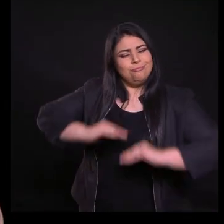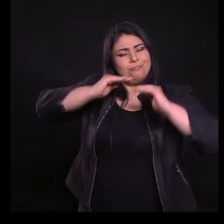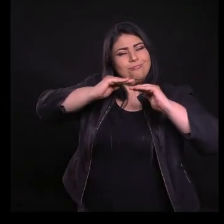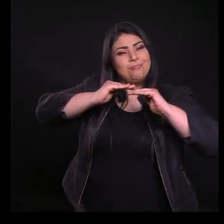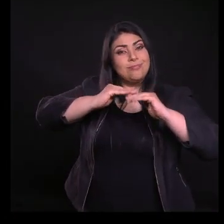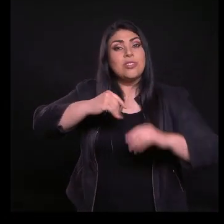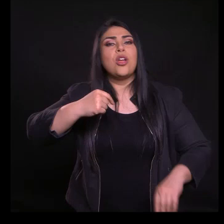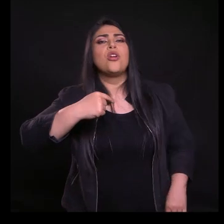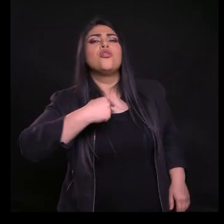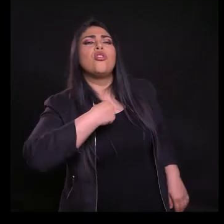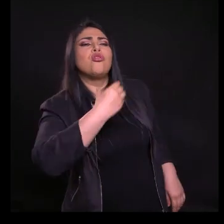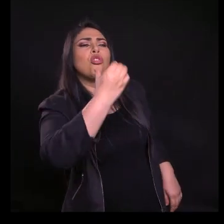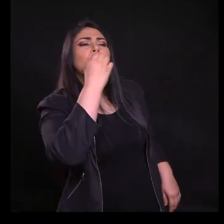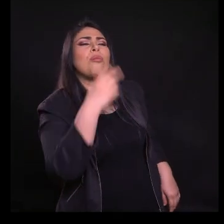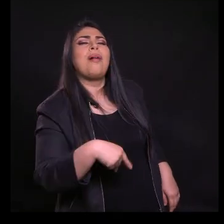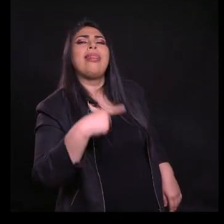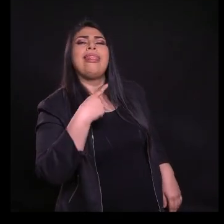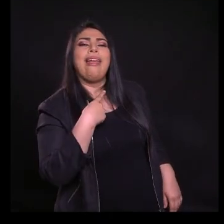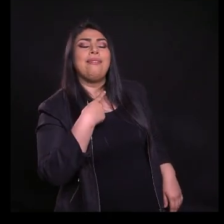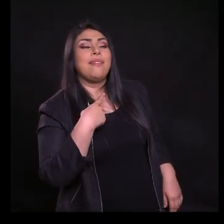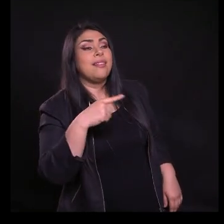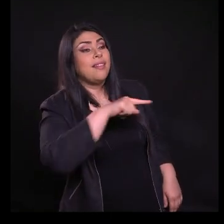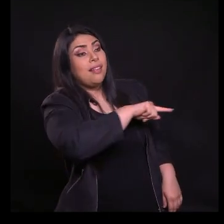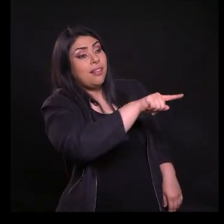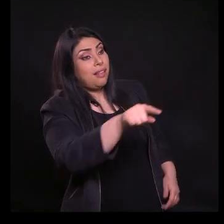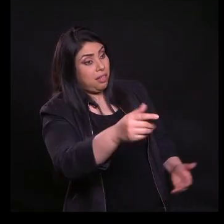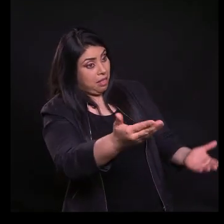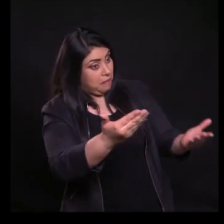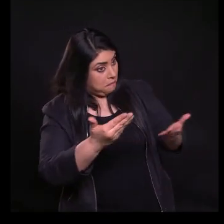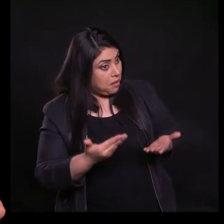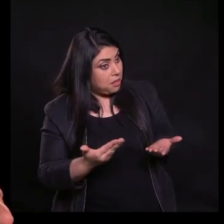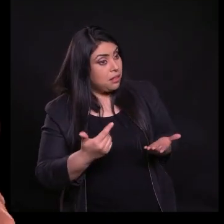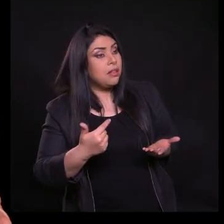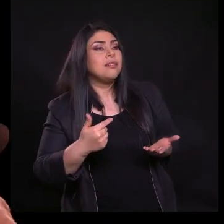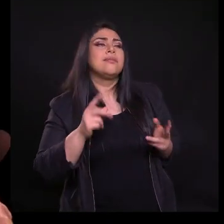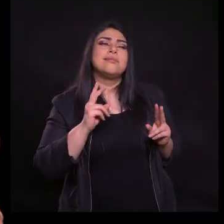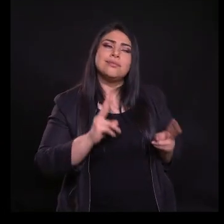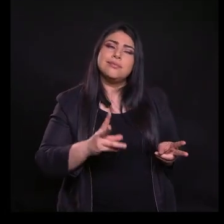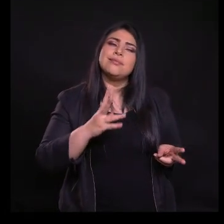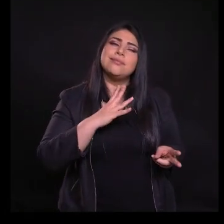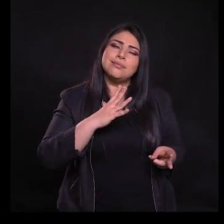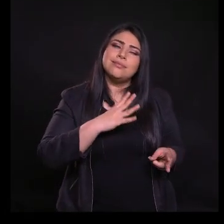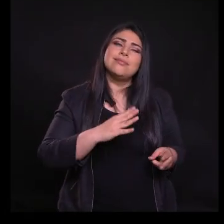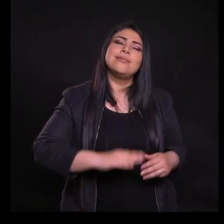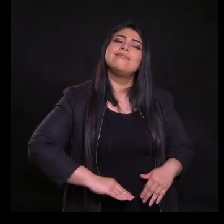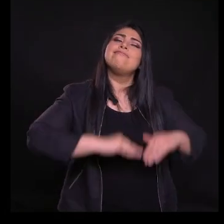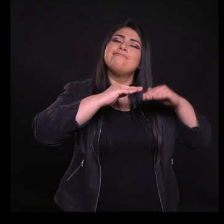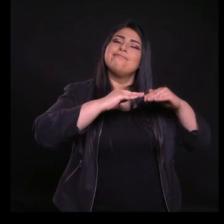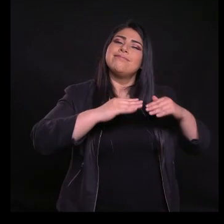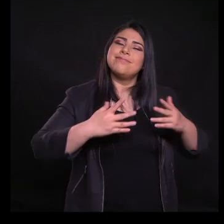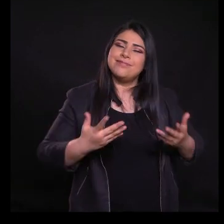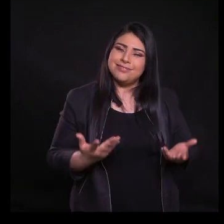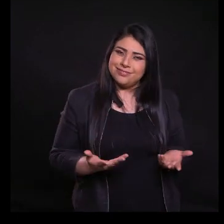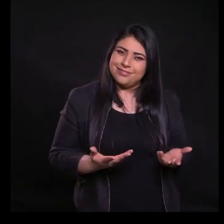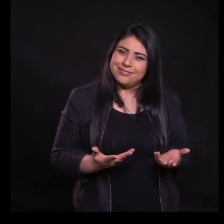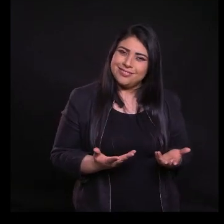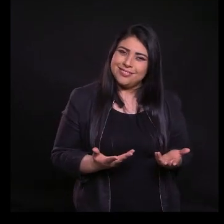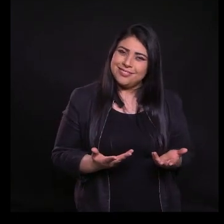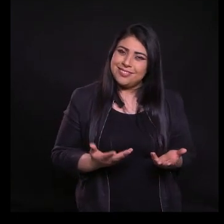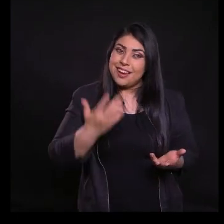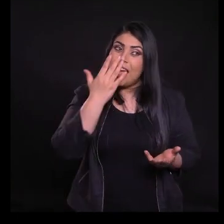dijo yo soy el pan de vida el que a mí viene nunca tendrá hambre y qué tal esa promesa de parte de dios